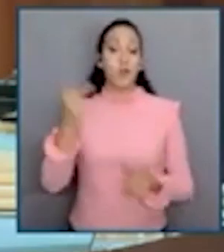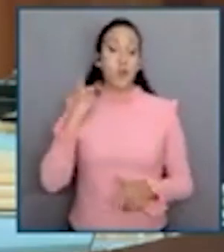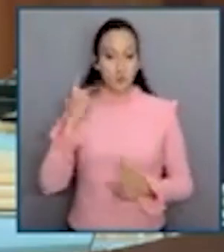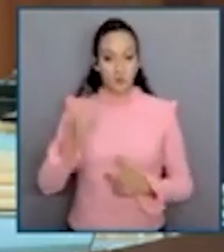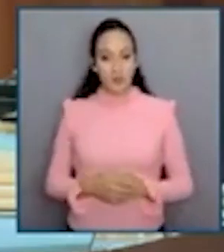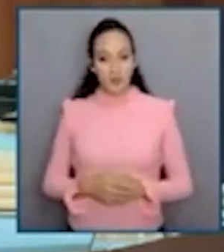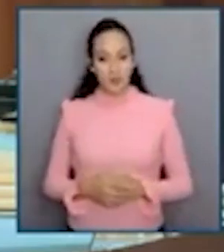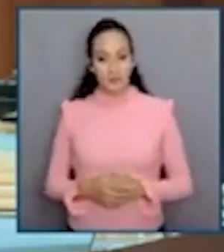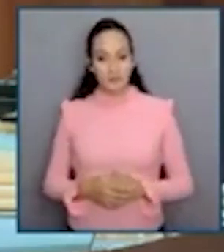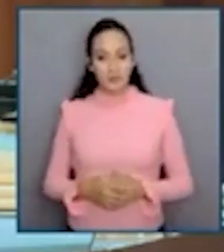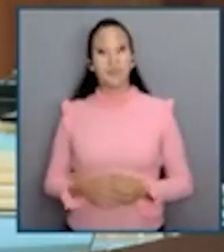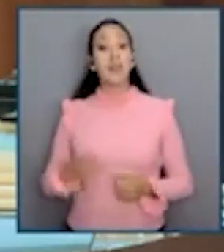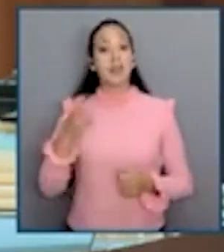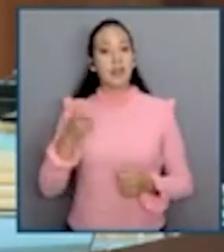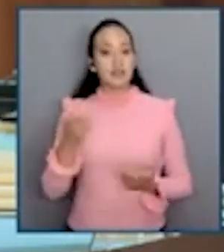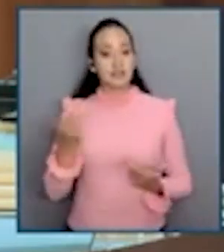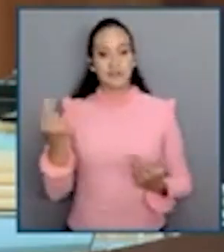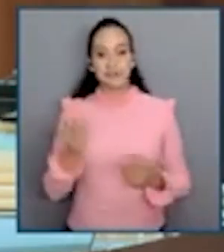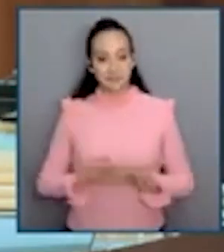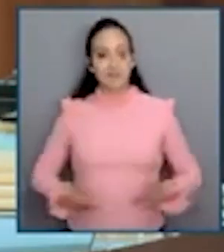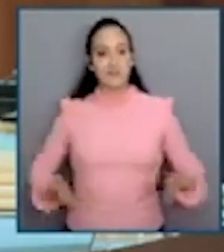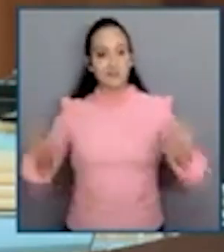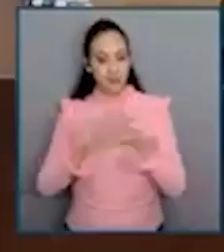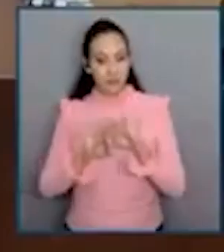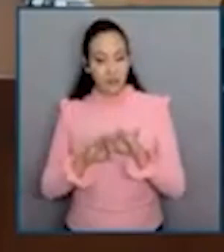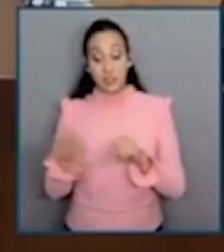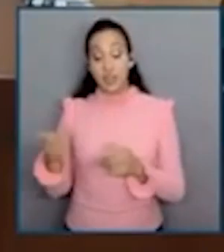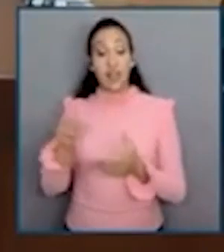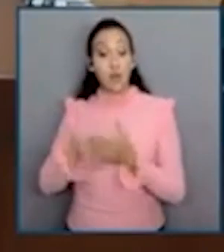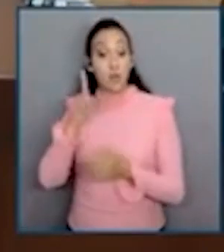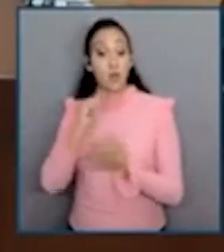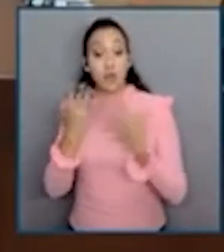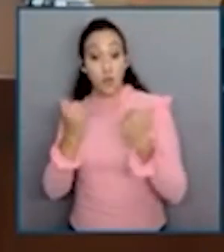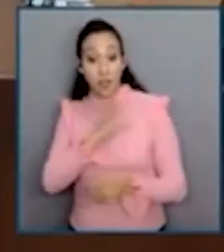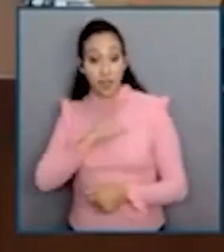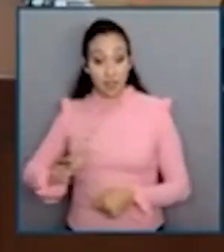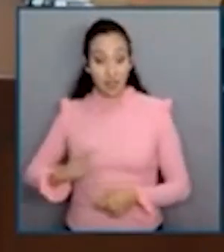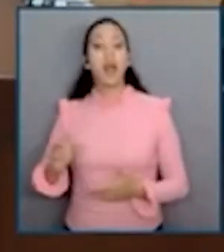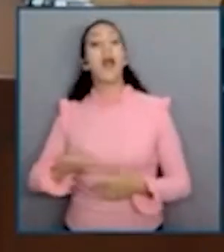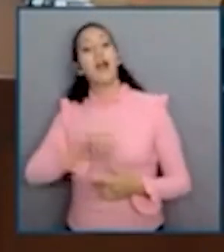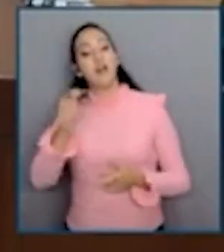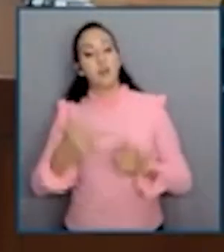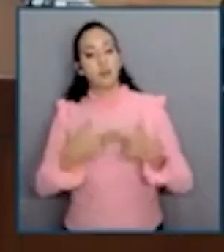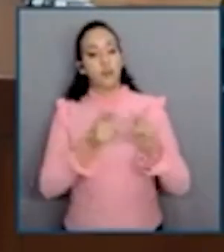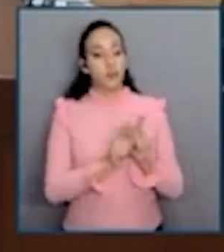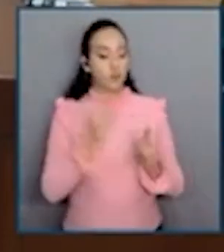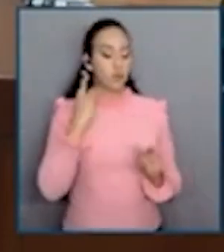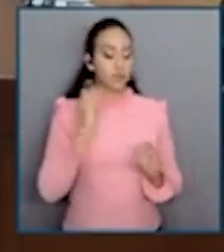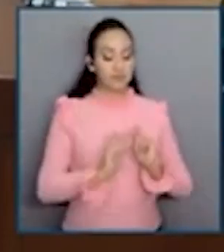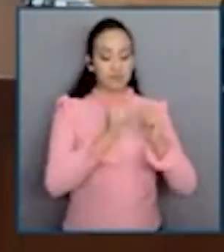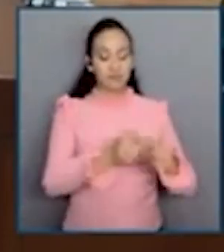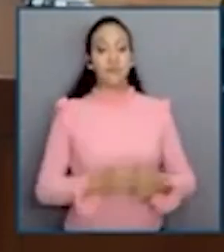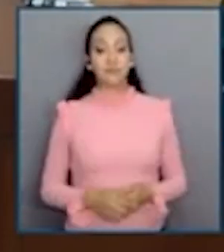representación proporcional y cuentan con candidatas mujeres en otro asunto la sala superior confirmó que morena Sí